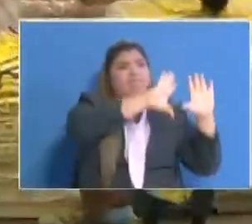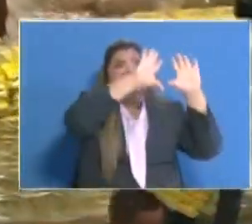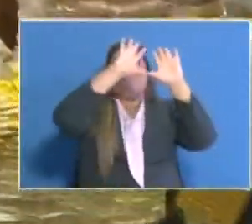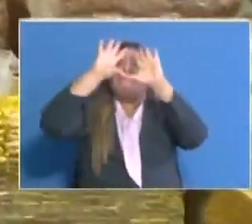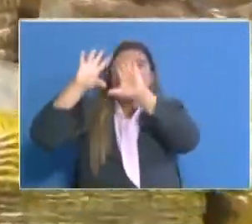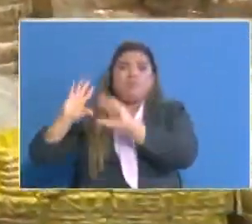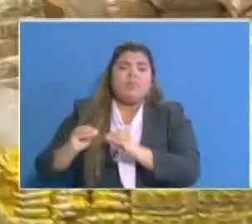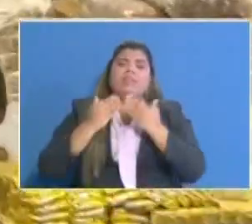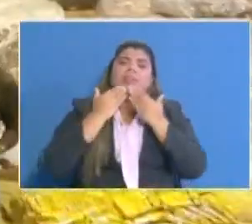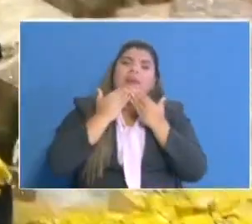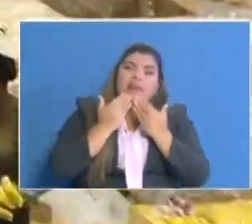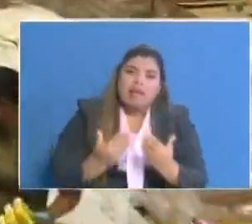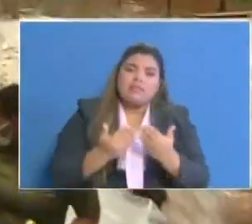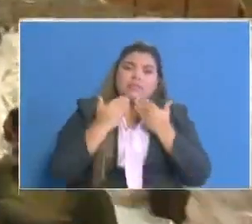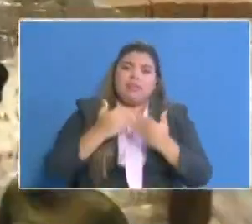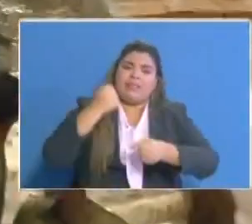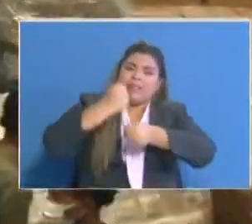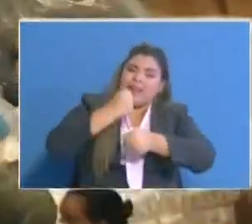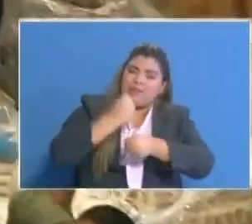Gracias.